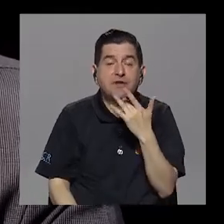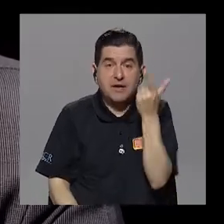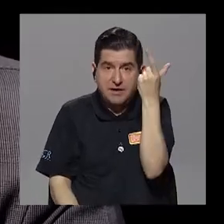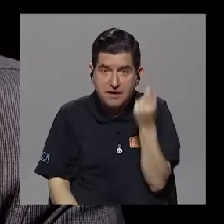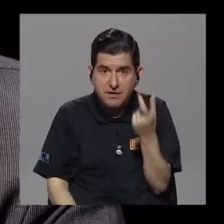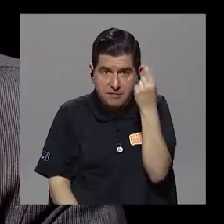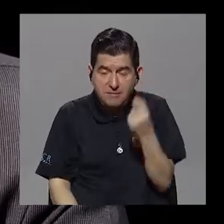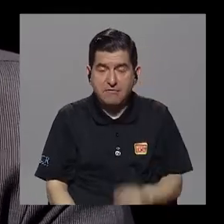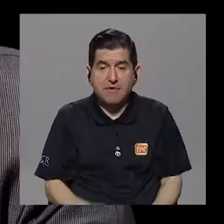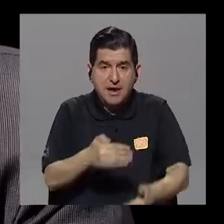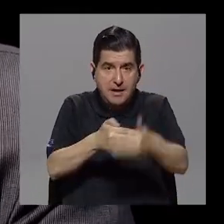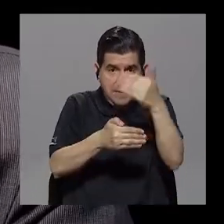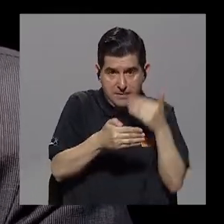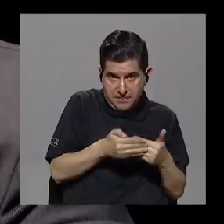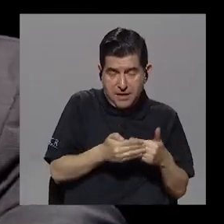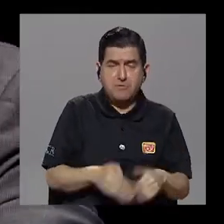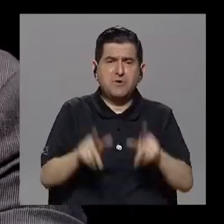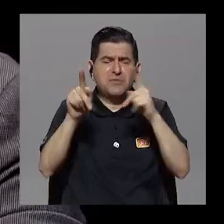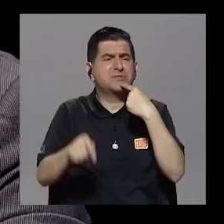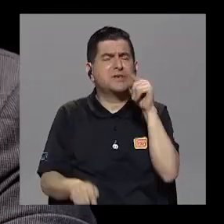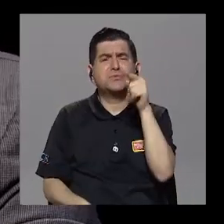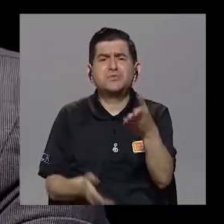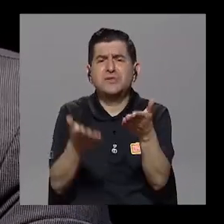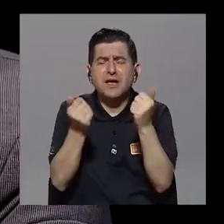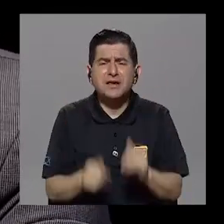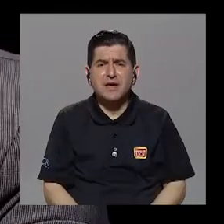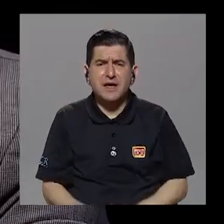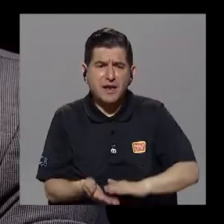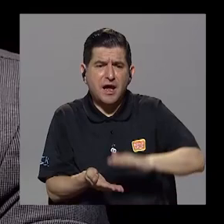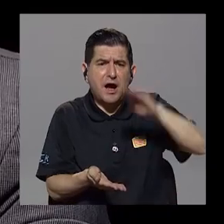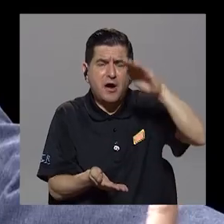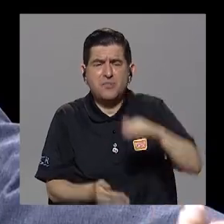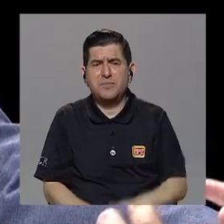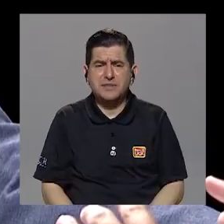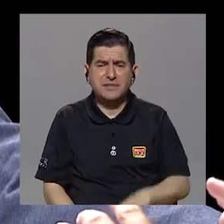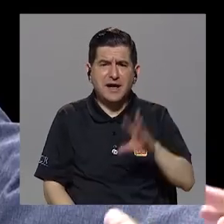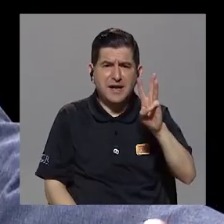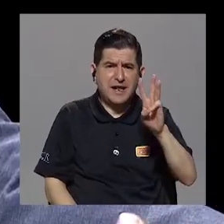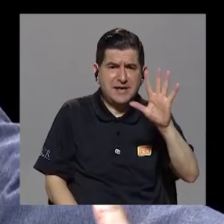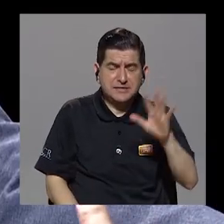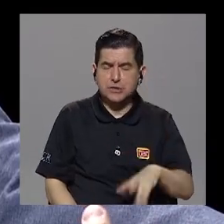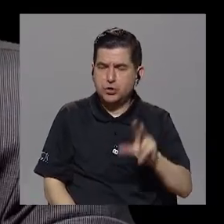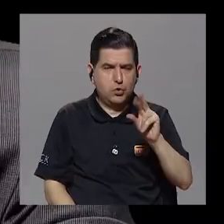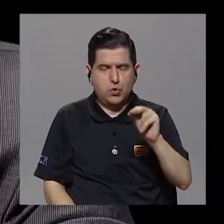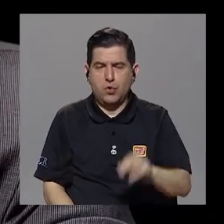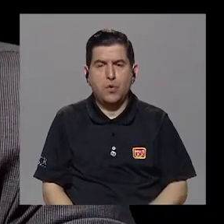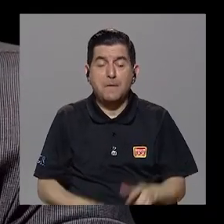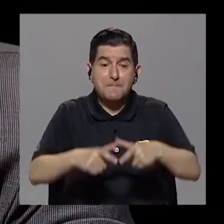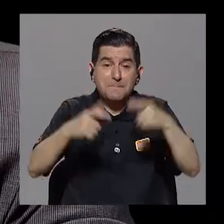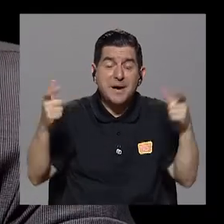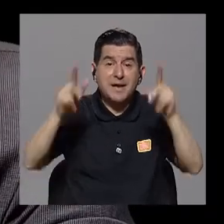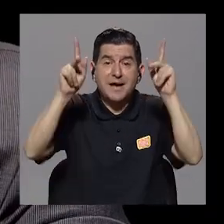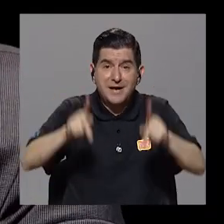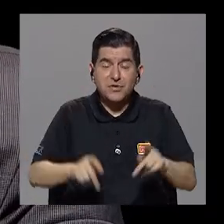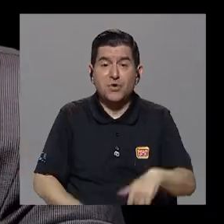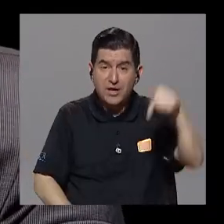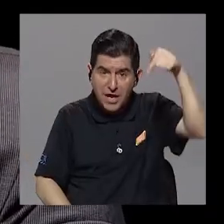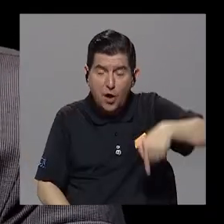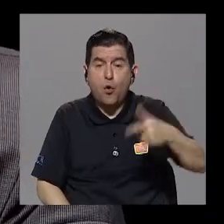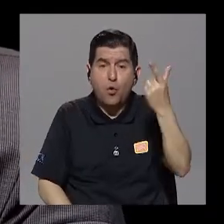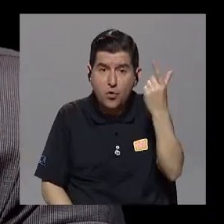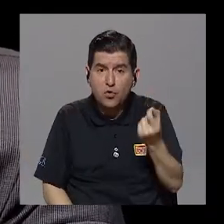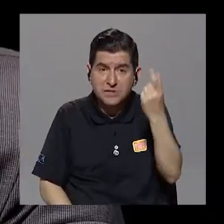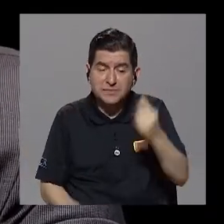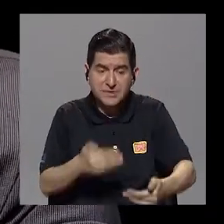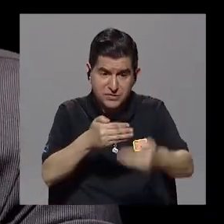pensiones anticipadas. Porque la gente me dice, es que usted quiere subir el 6.5. No, pero la inmensa mayoría de la gente hoy se está